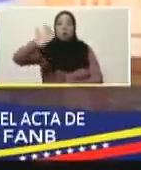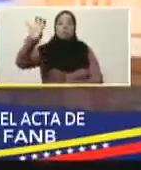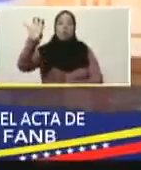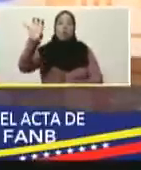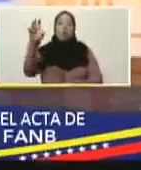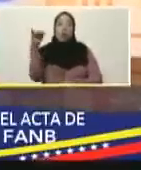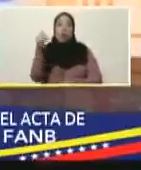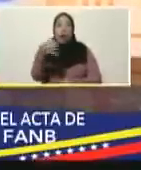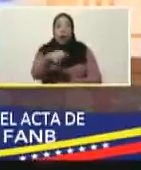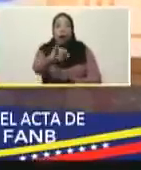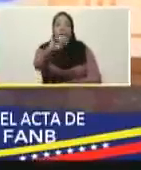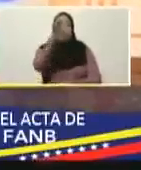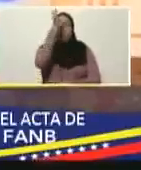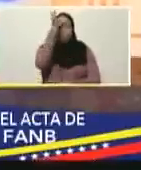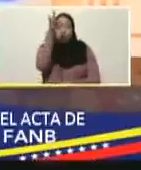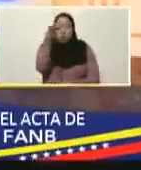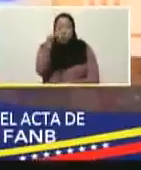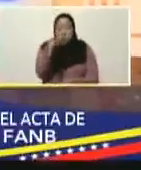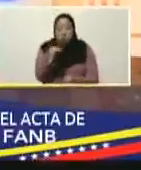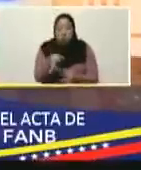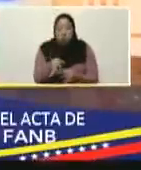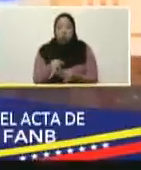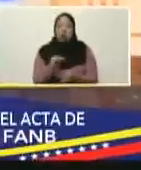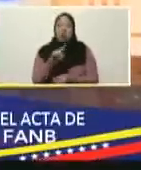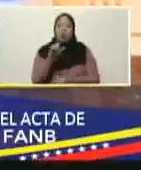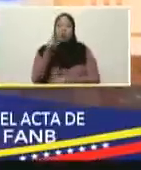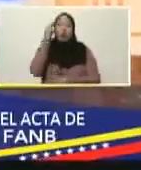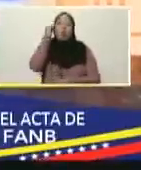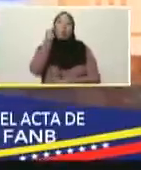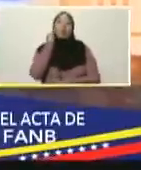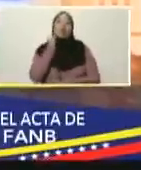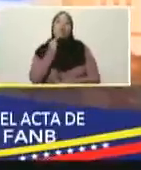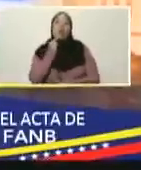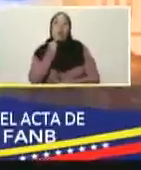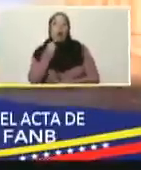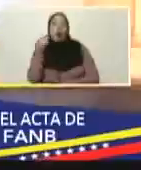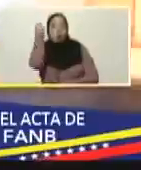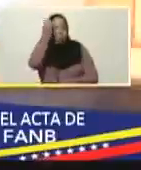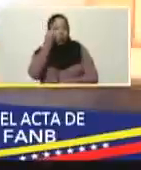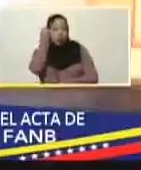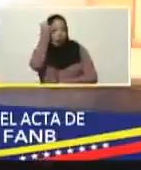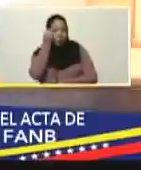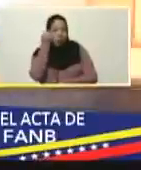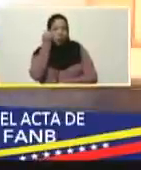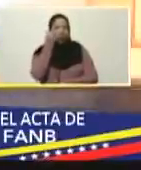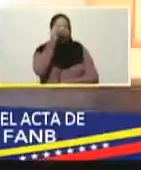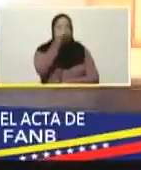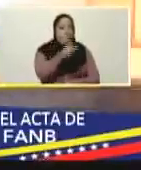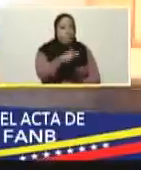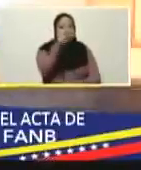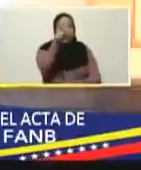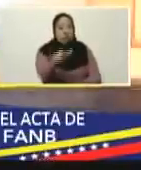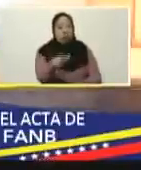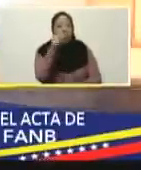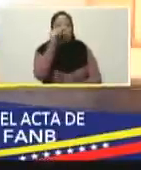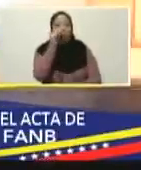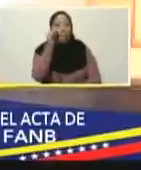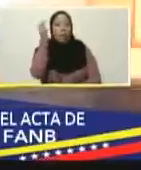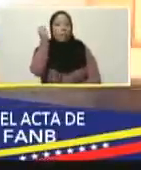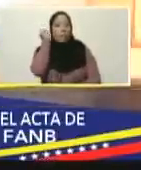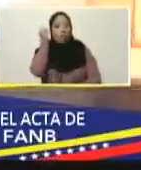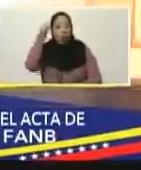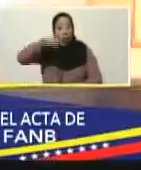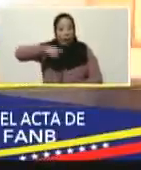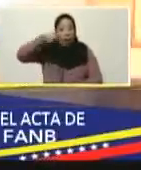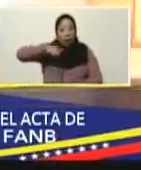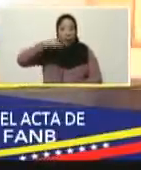fe de que esta generación de bolivarianos y de bolivarianas aquí presentes